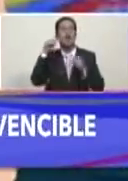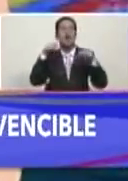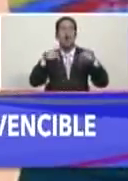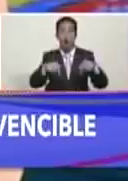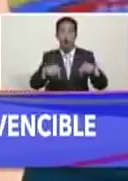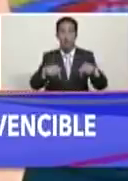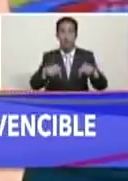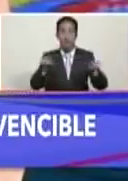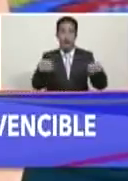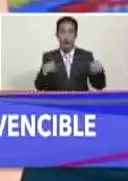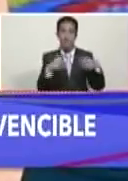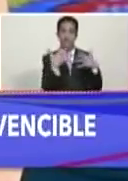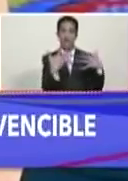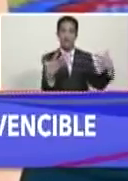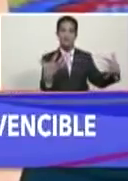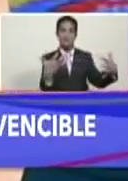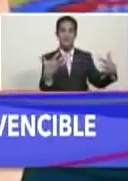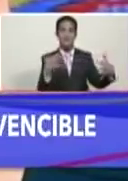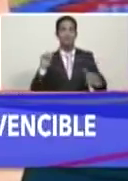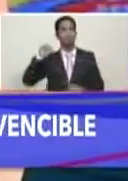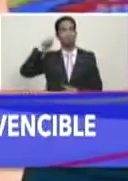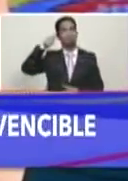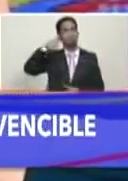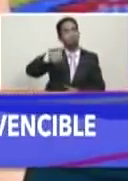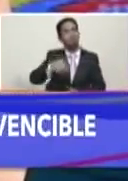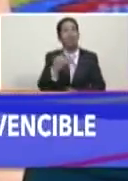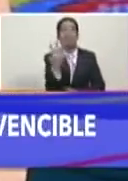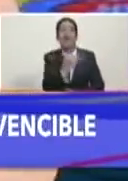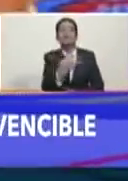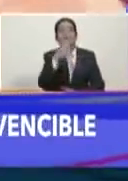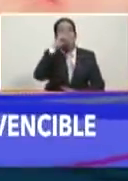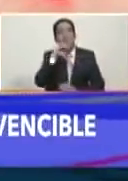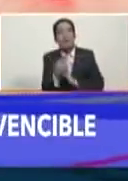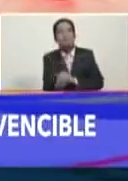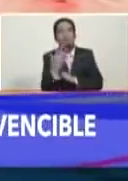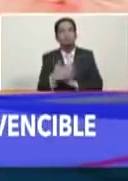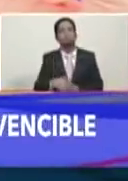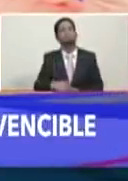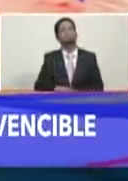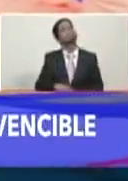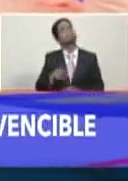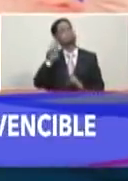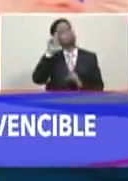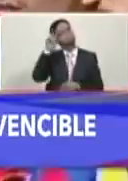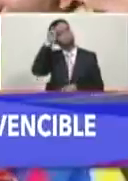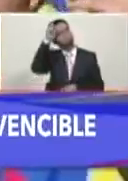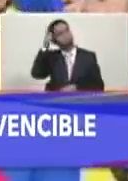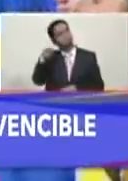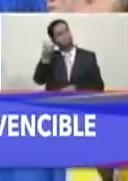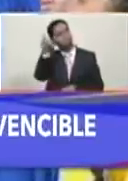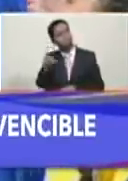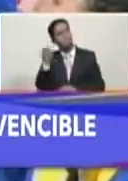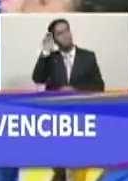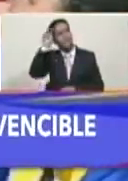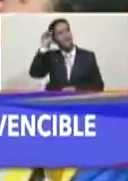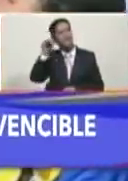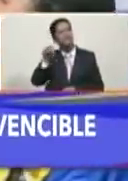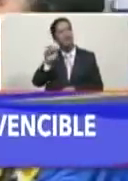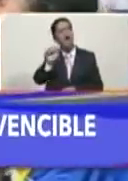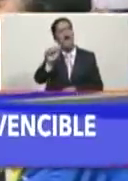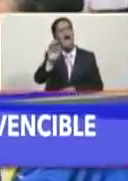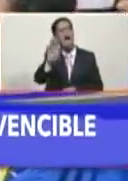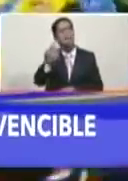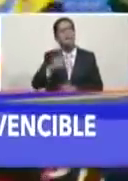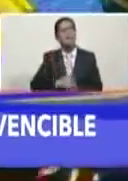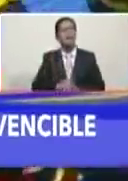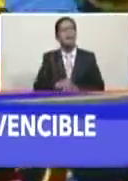de orquesta está cumpliendo 44 años de creado. Honor y gloria al espíritu inmortal del maestro Abreu. Que Dios lo